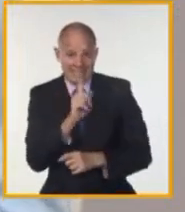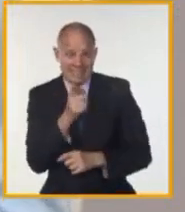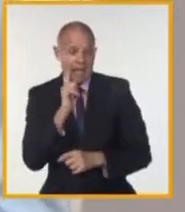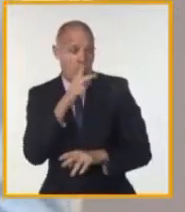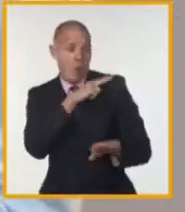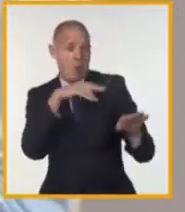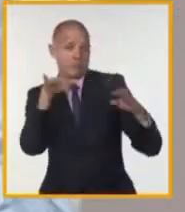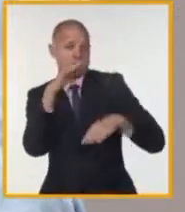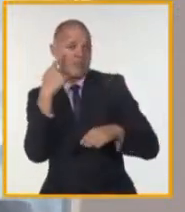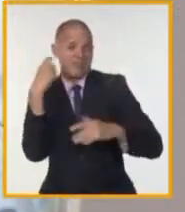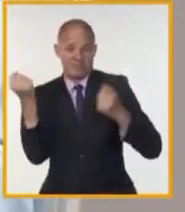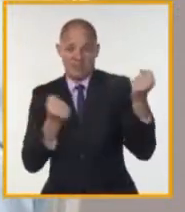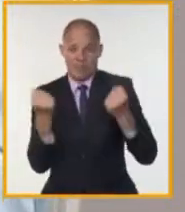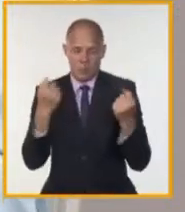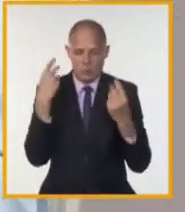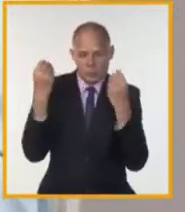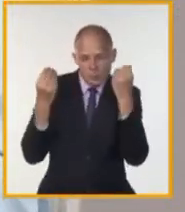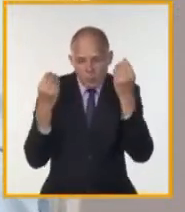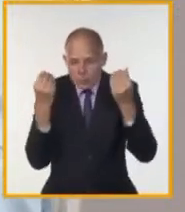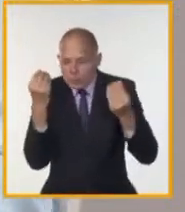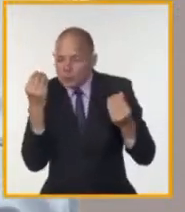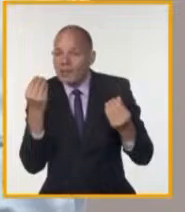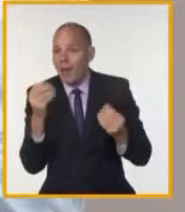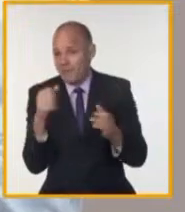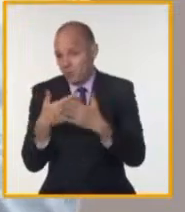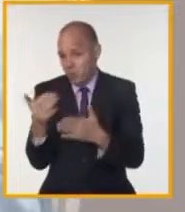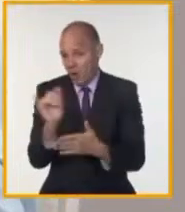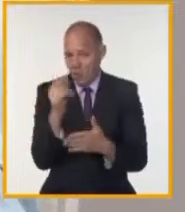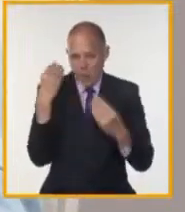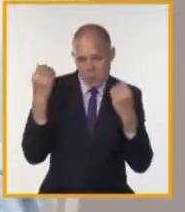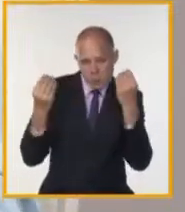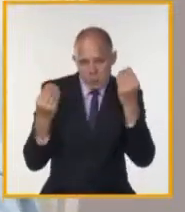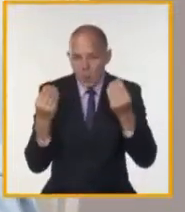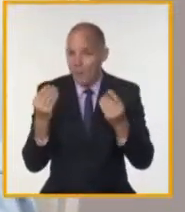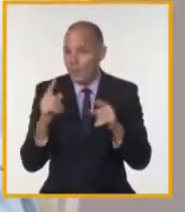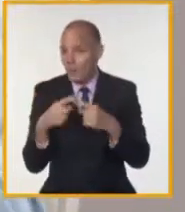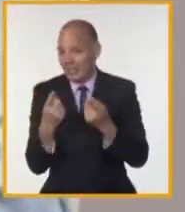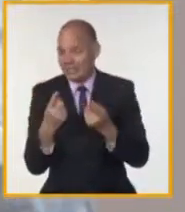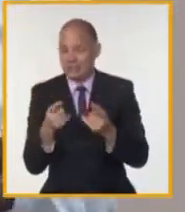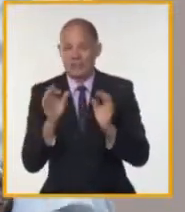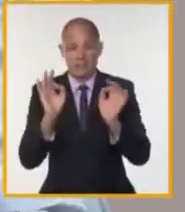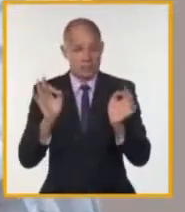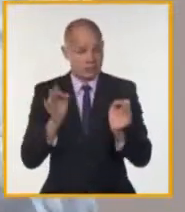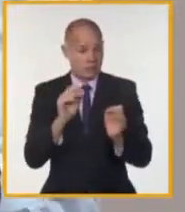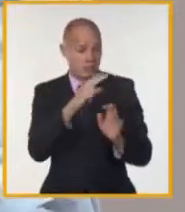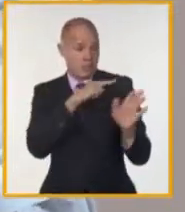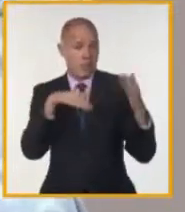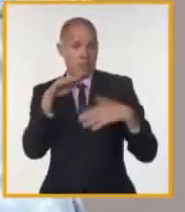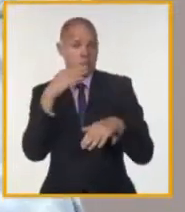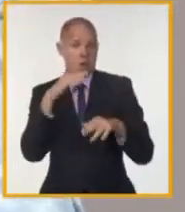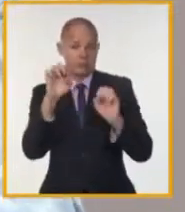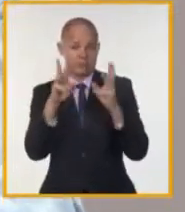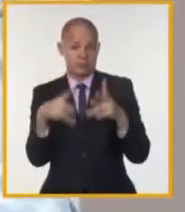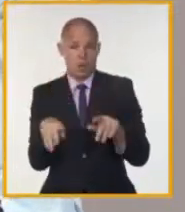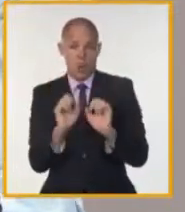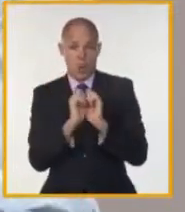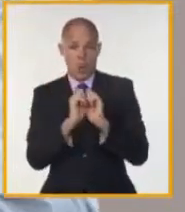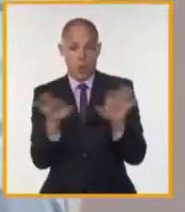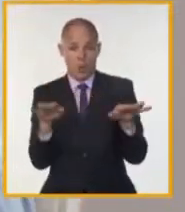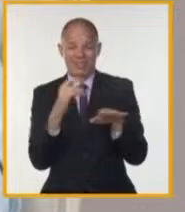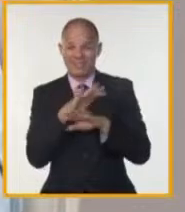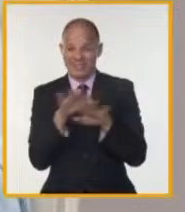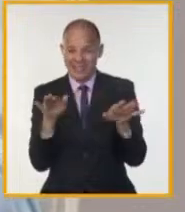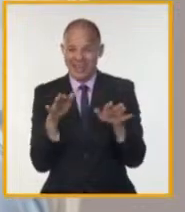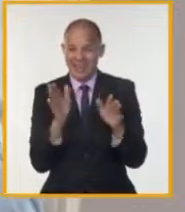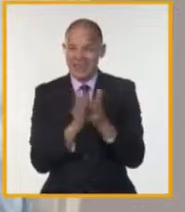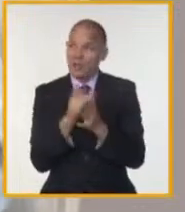un criterio de la población en una publicación de nuestro ministro se convierte en un plan de medida que hay que responder tanto en la propia publicación